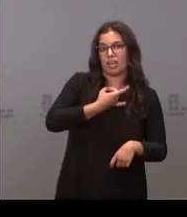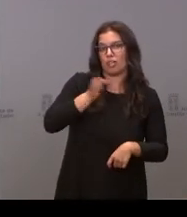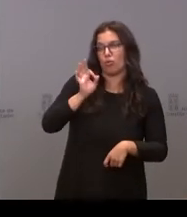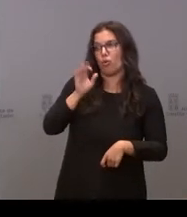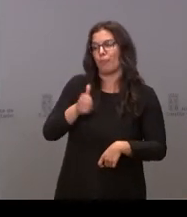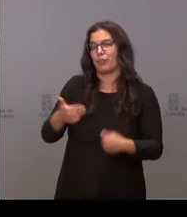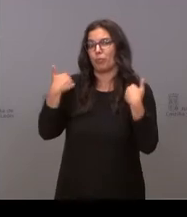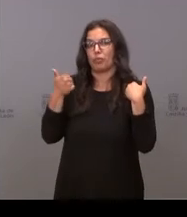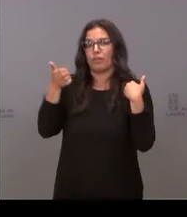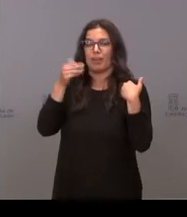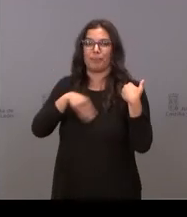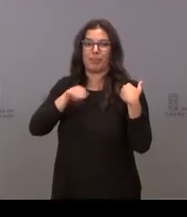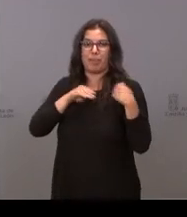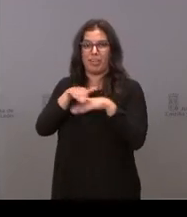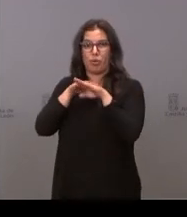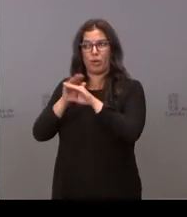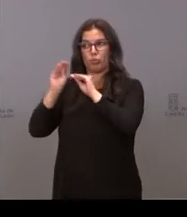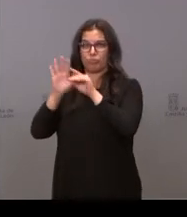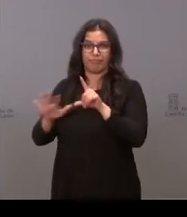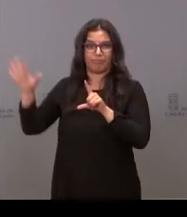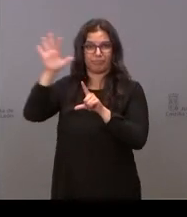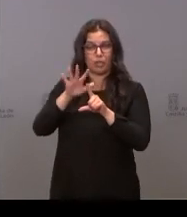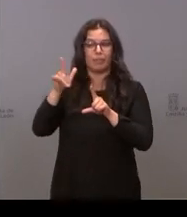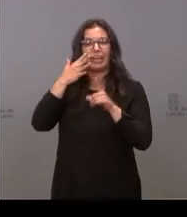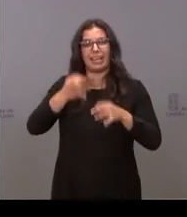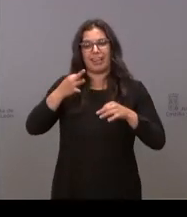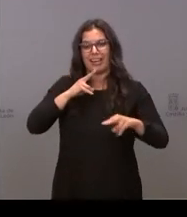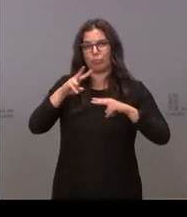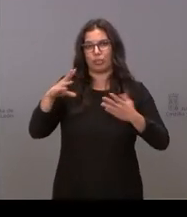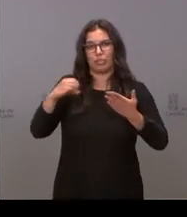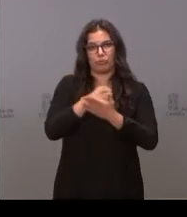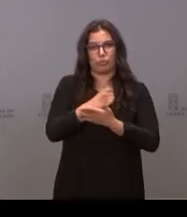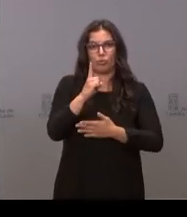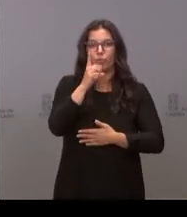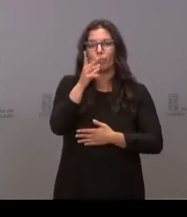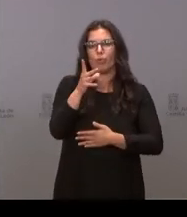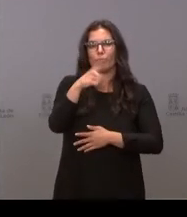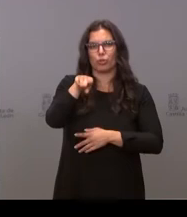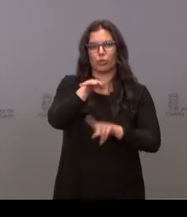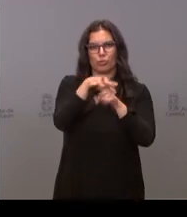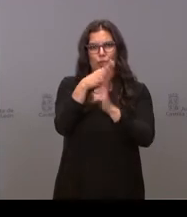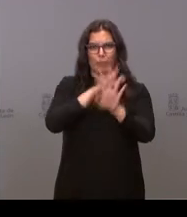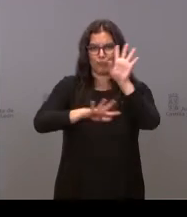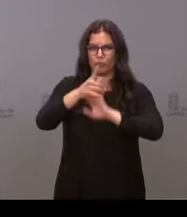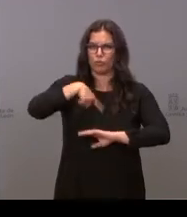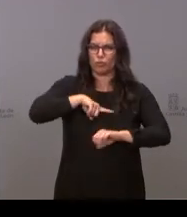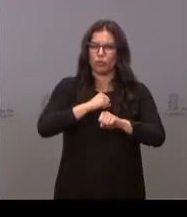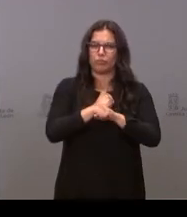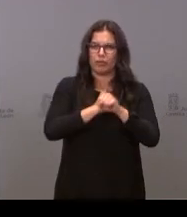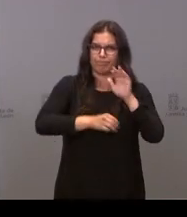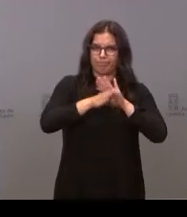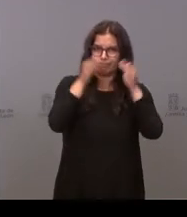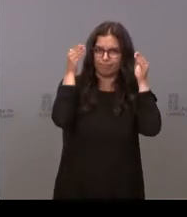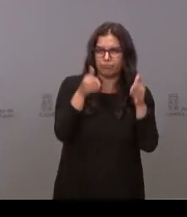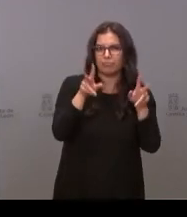España, no dan una respuesta a la situación compleja que tenéis. Estamos trabajando sobre ello, porque esto es algo